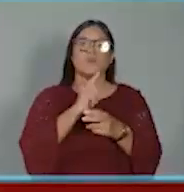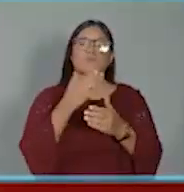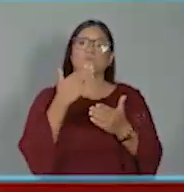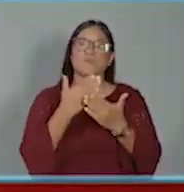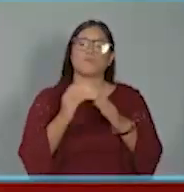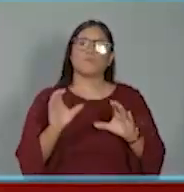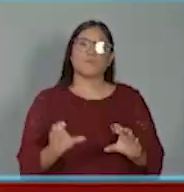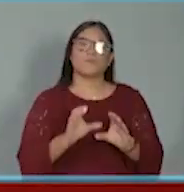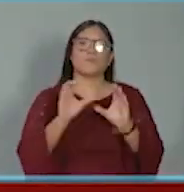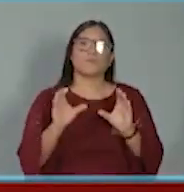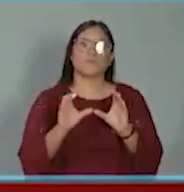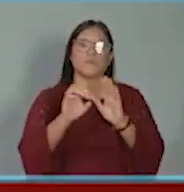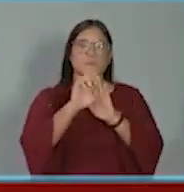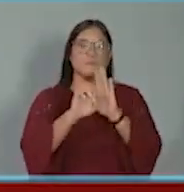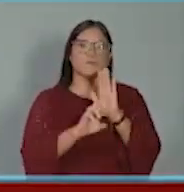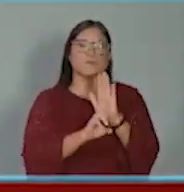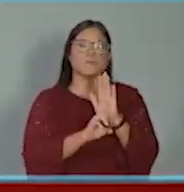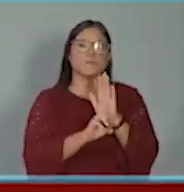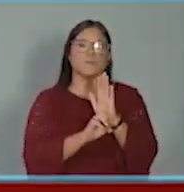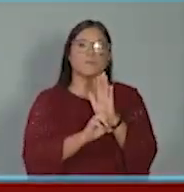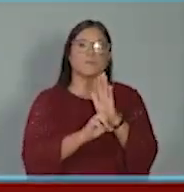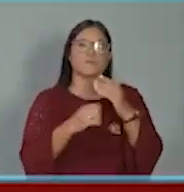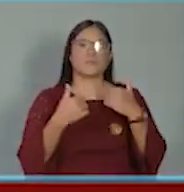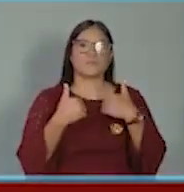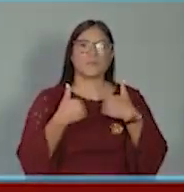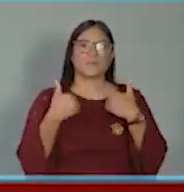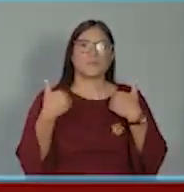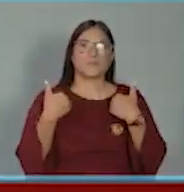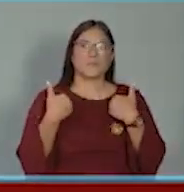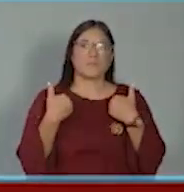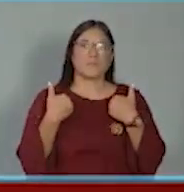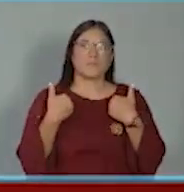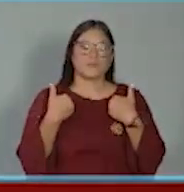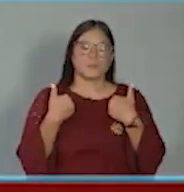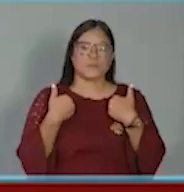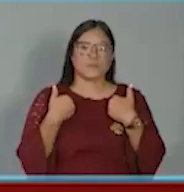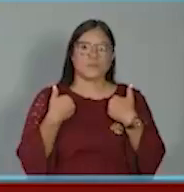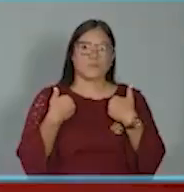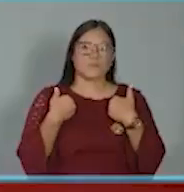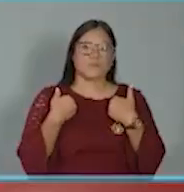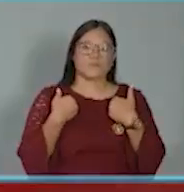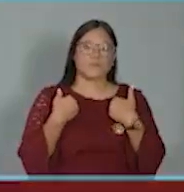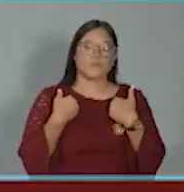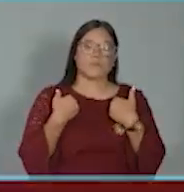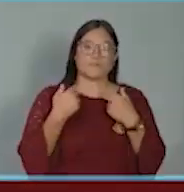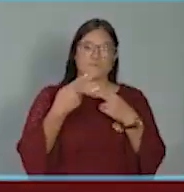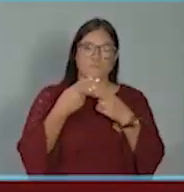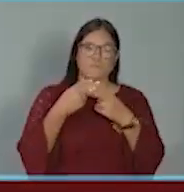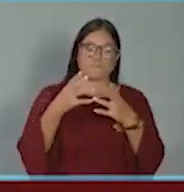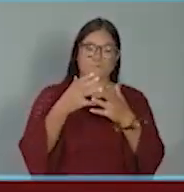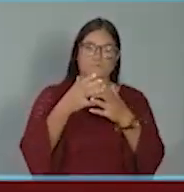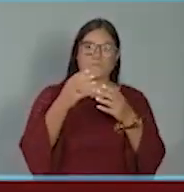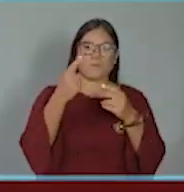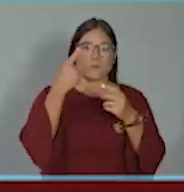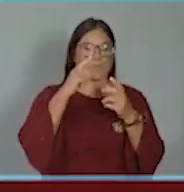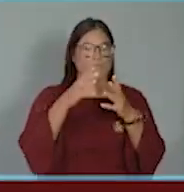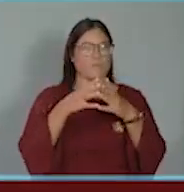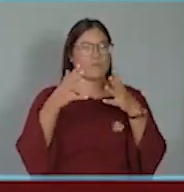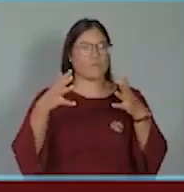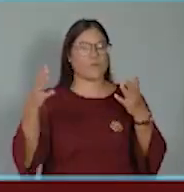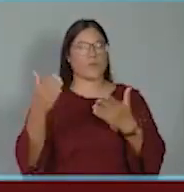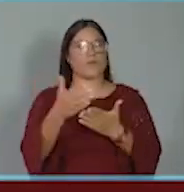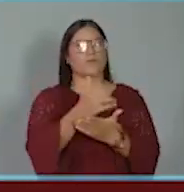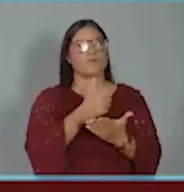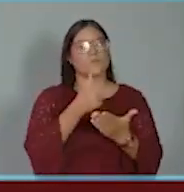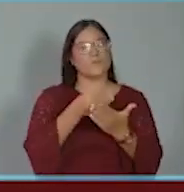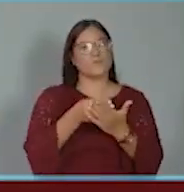de la de la estadística nosotros teníamos como tuvimos que ampliar el proceso de recolección de